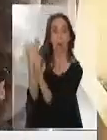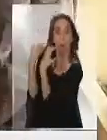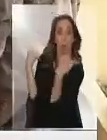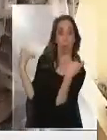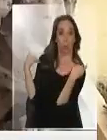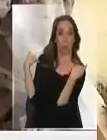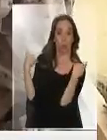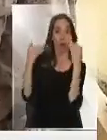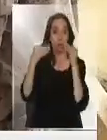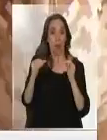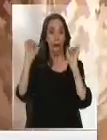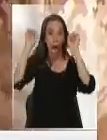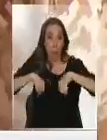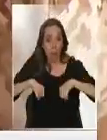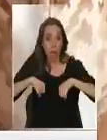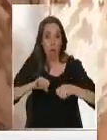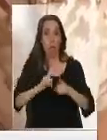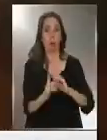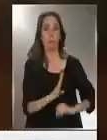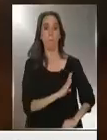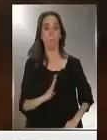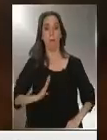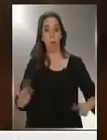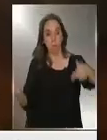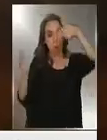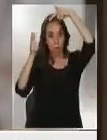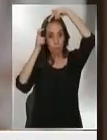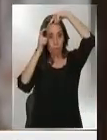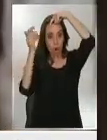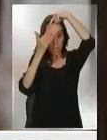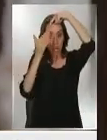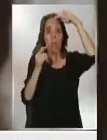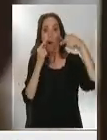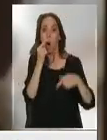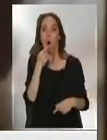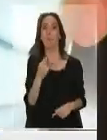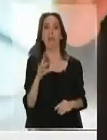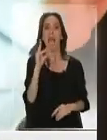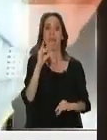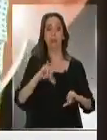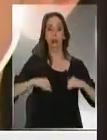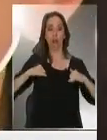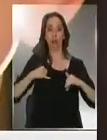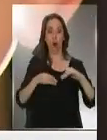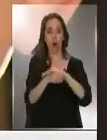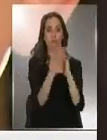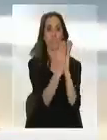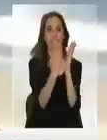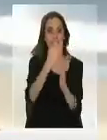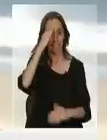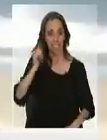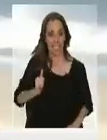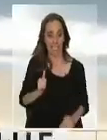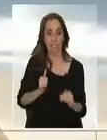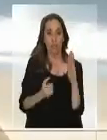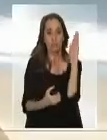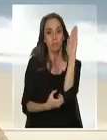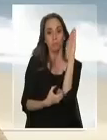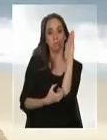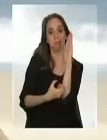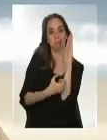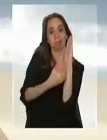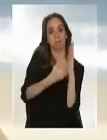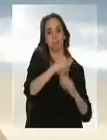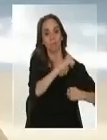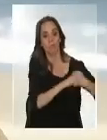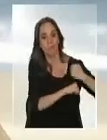en miembros de la BOE. Uno entra a temprana edad al ejército, pero a medida que va avanzando en el